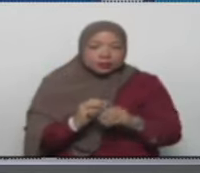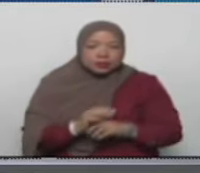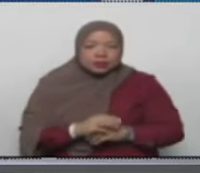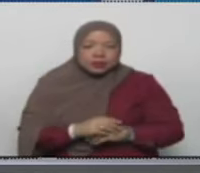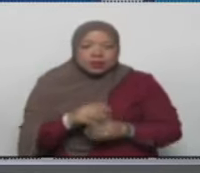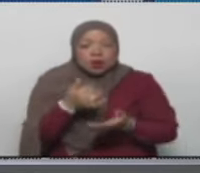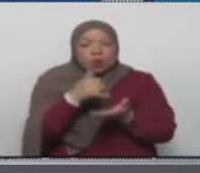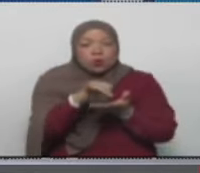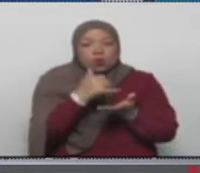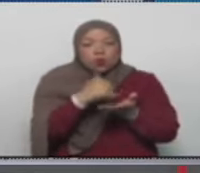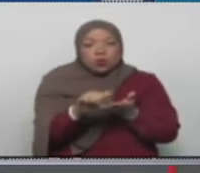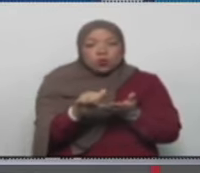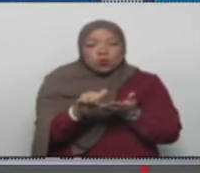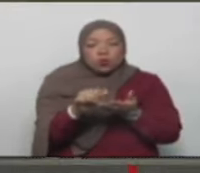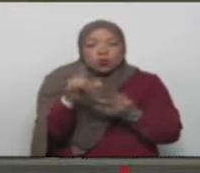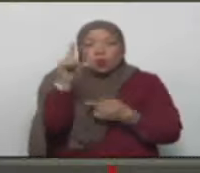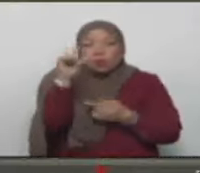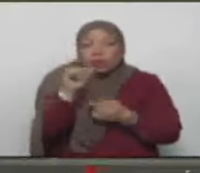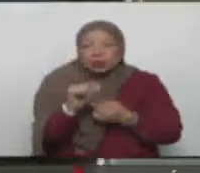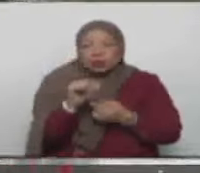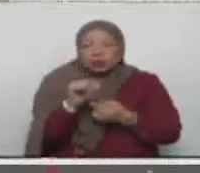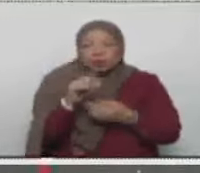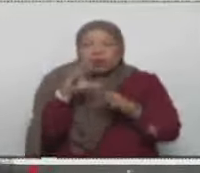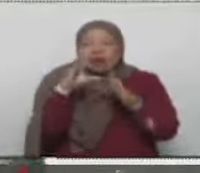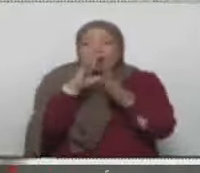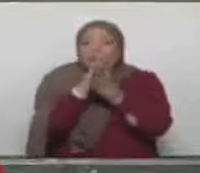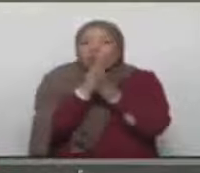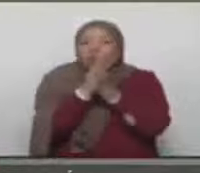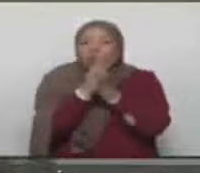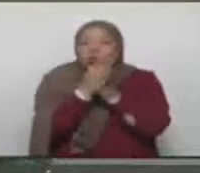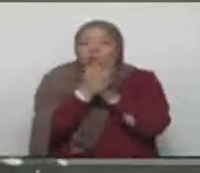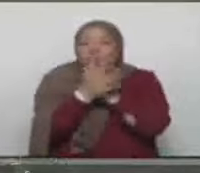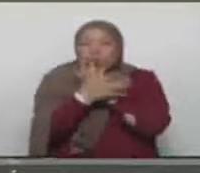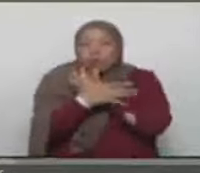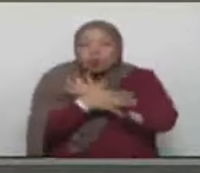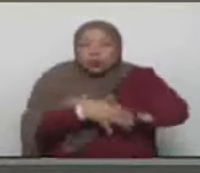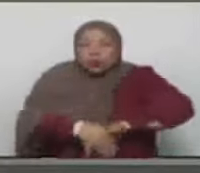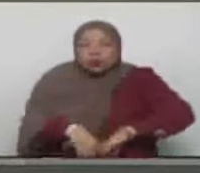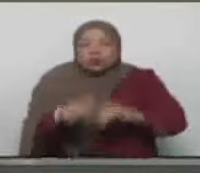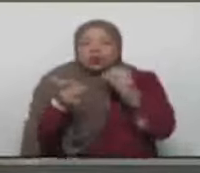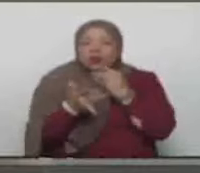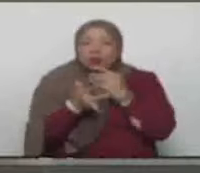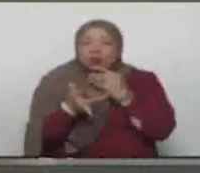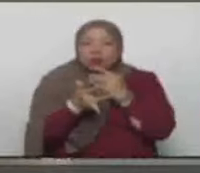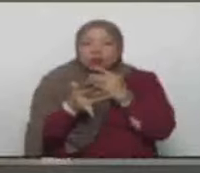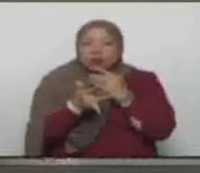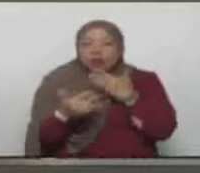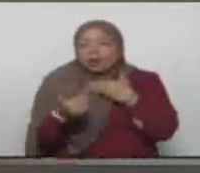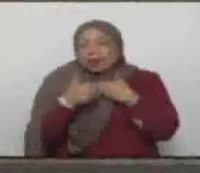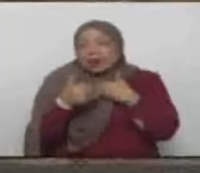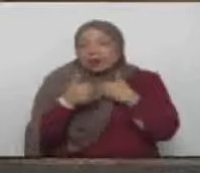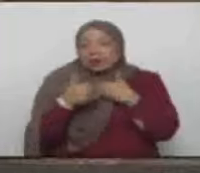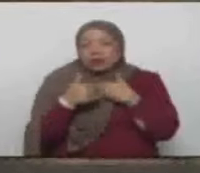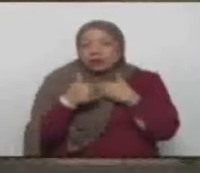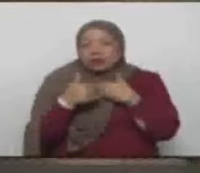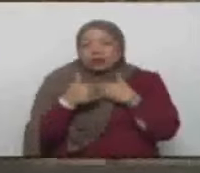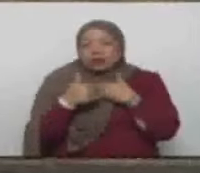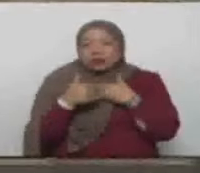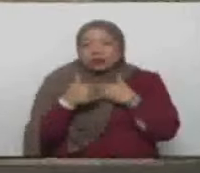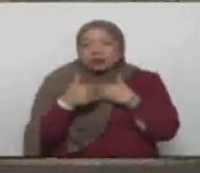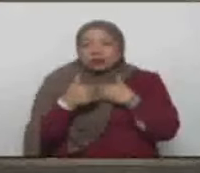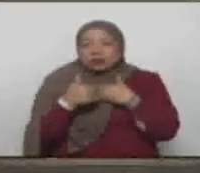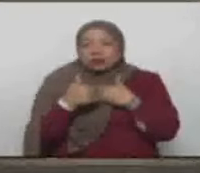WhatsApp, aquí está, chiquito. WhatsApp, imperialismo tecnológico. Estás atacando a Venezuela. Te entregaron todas las